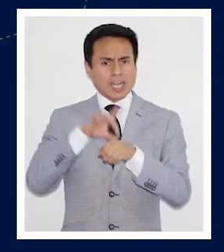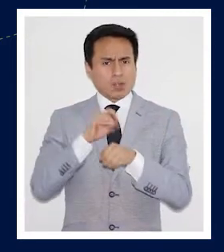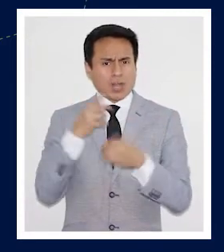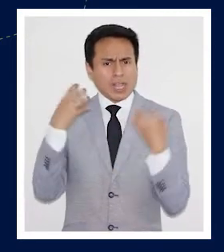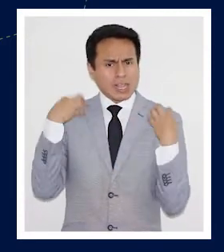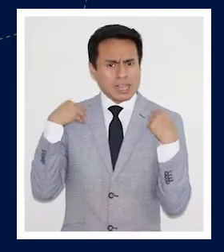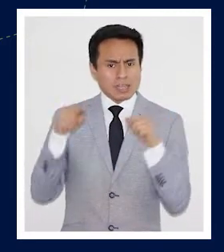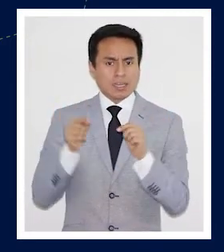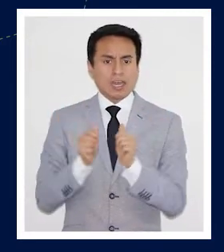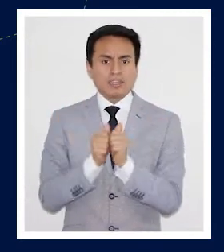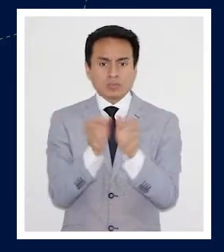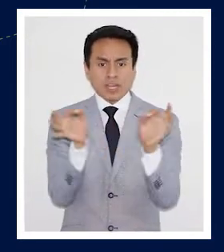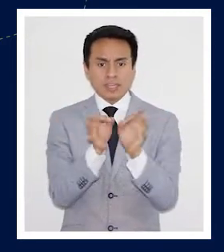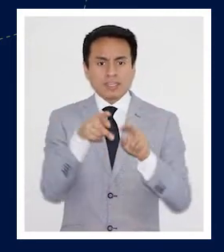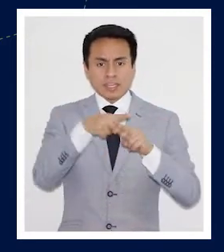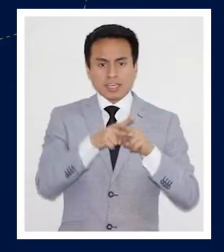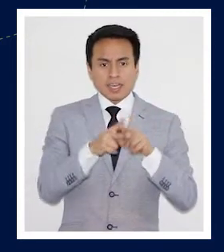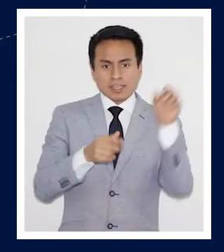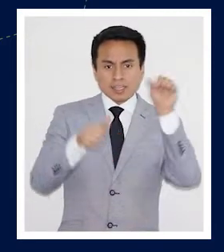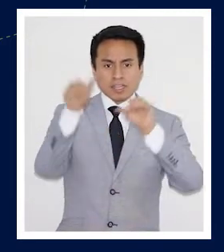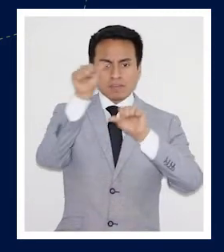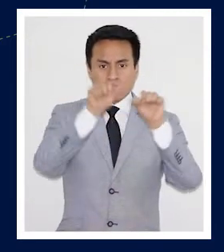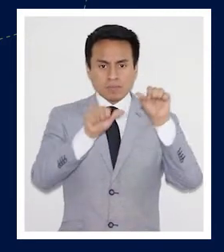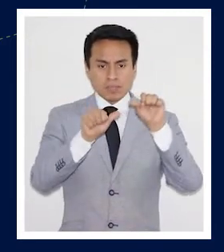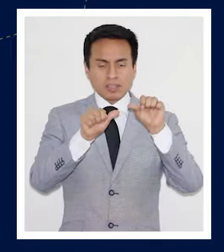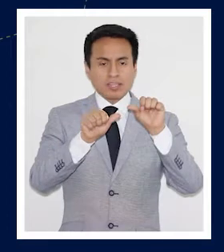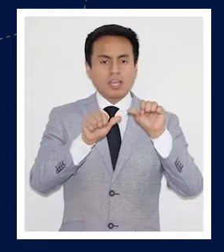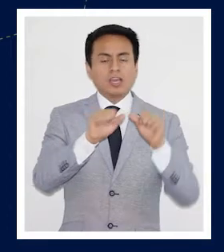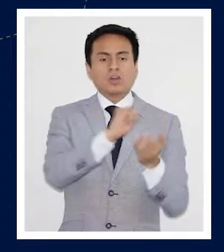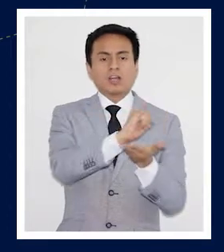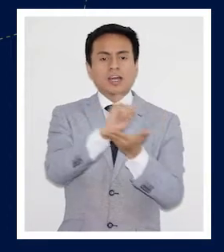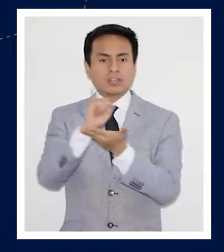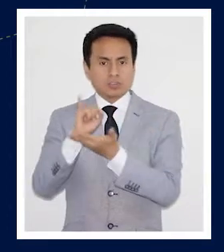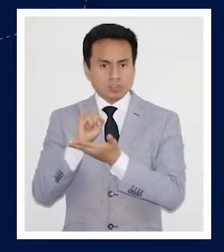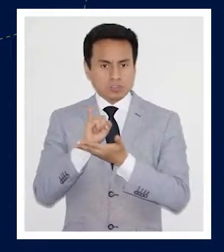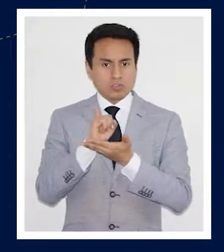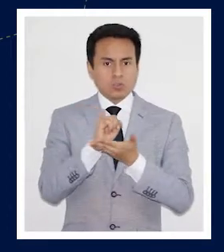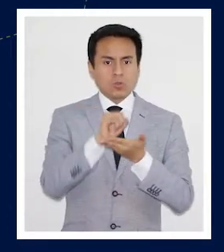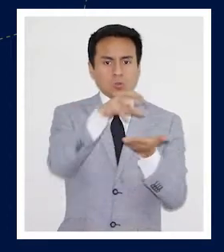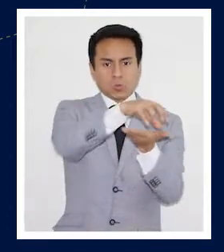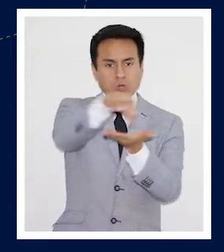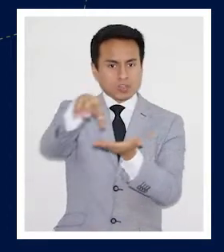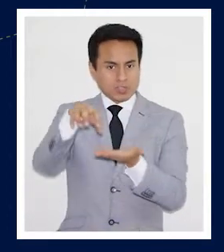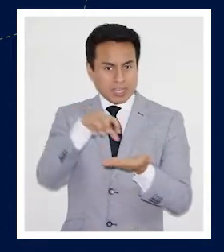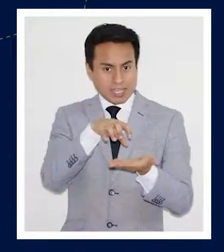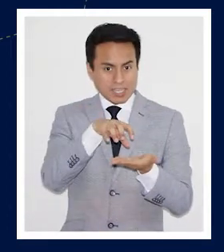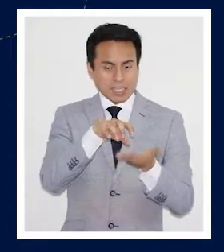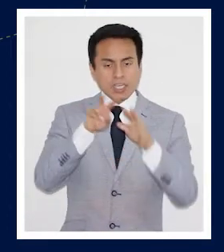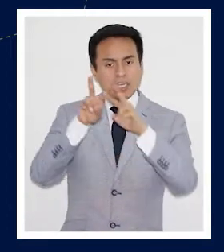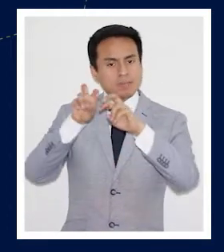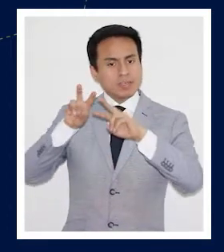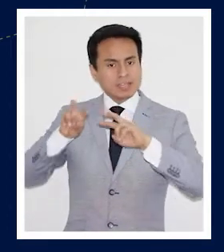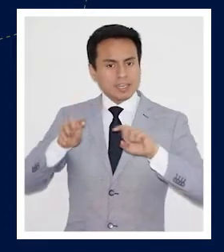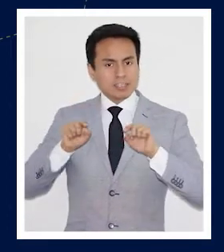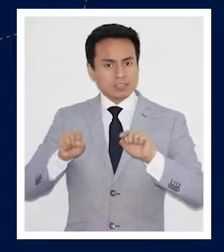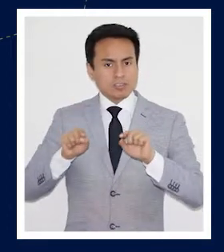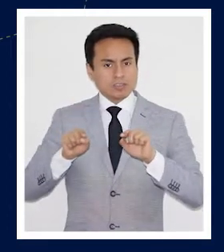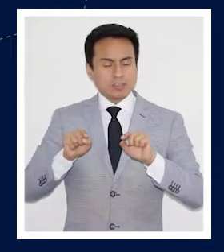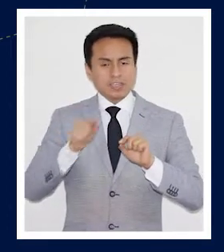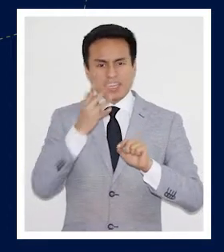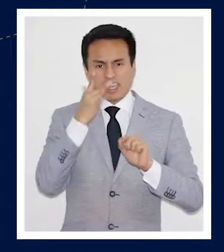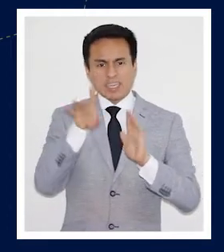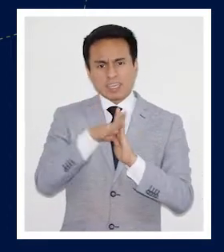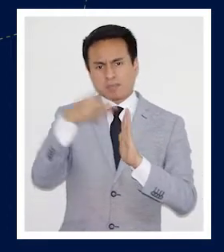Servicio Médico Legal? Asesorar técnica y científicamente a los órganos jurisdiccionales y de